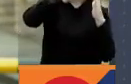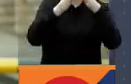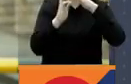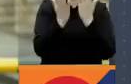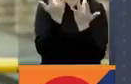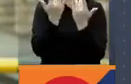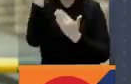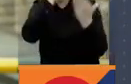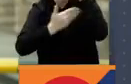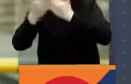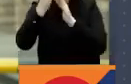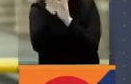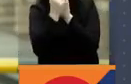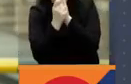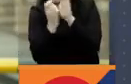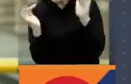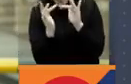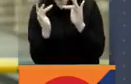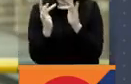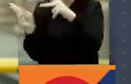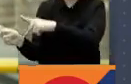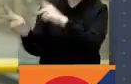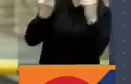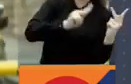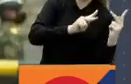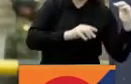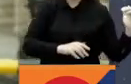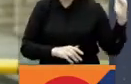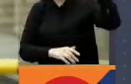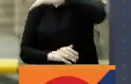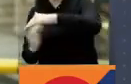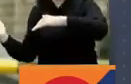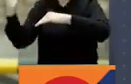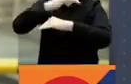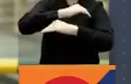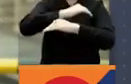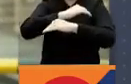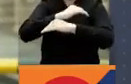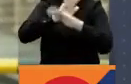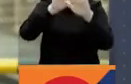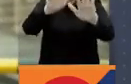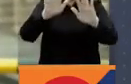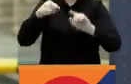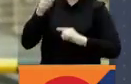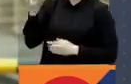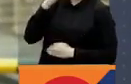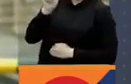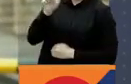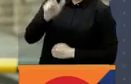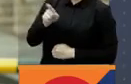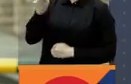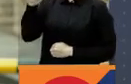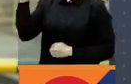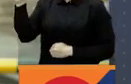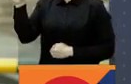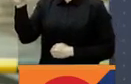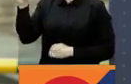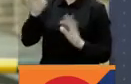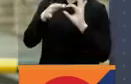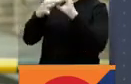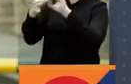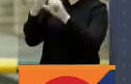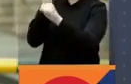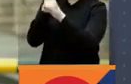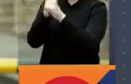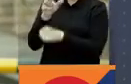puentes internacionales. Saludamos a Lisa Díaz en este recorrido especial que vamos a hacer sobre esta temática. Ella es enviada especial de RTVC Noticias.